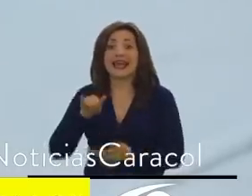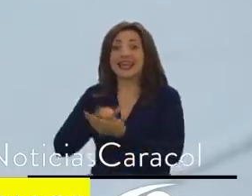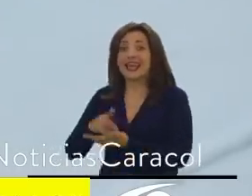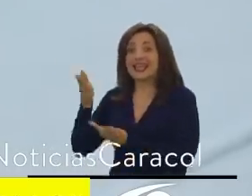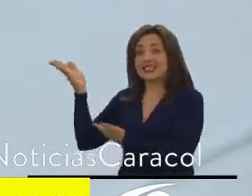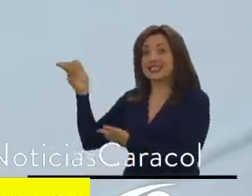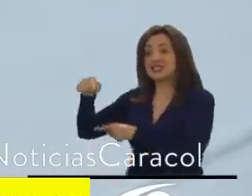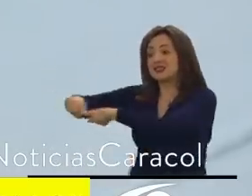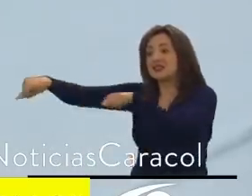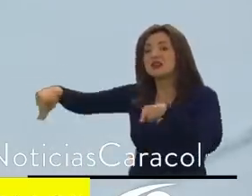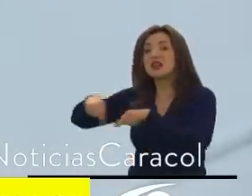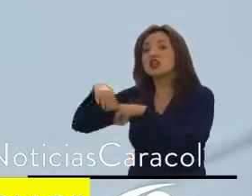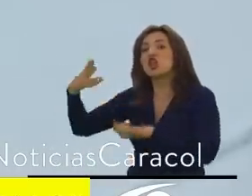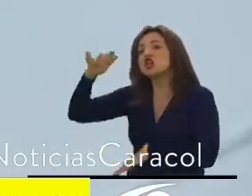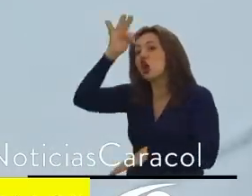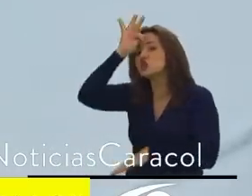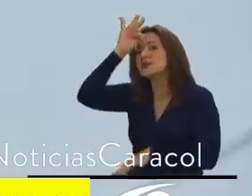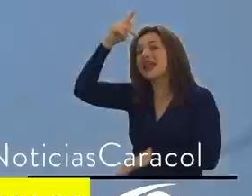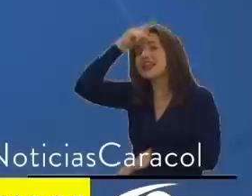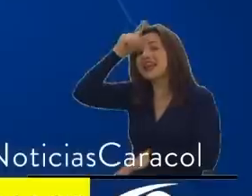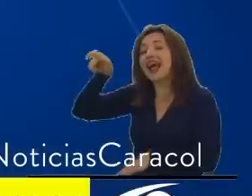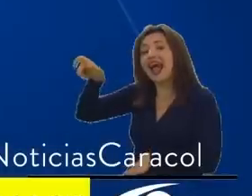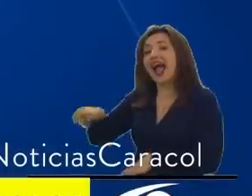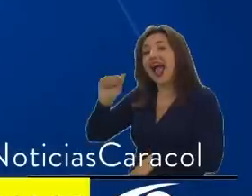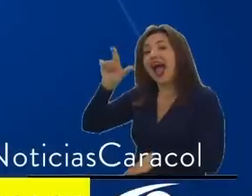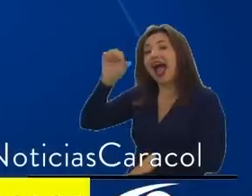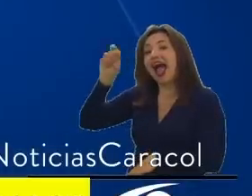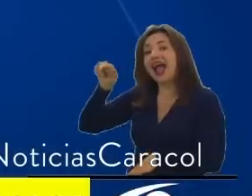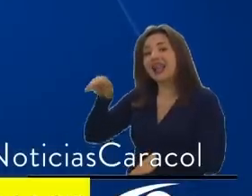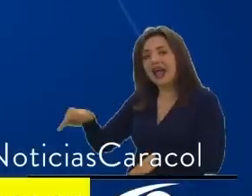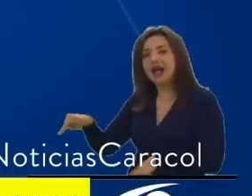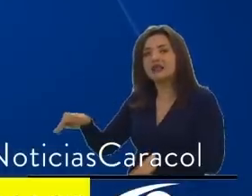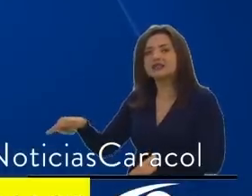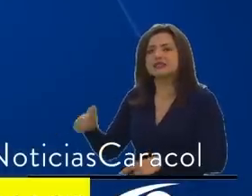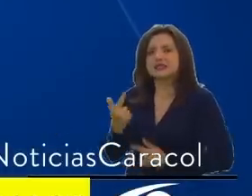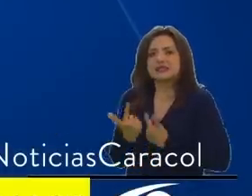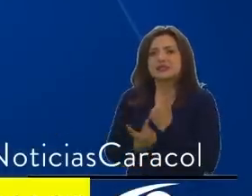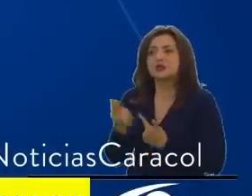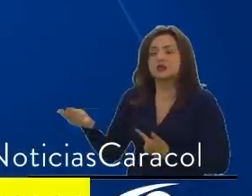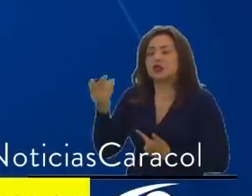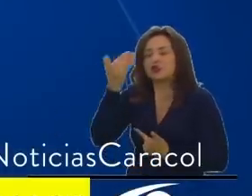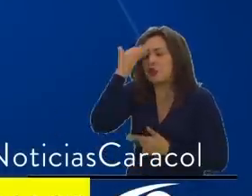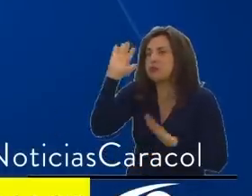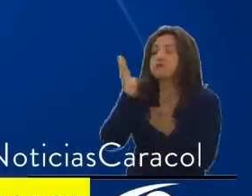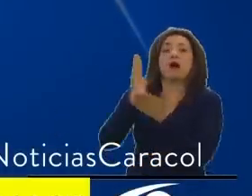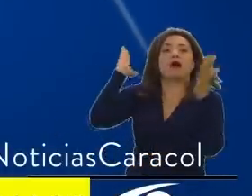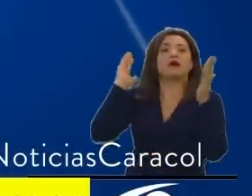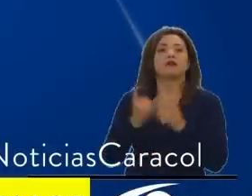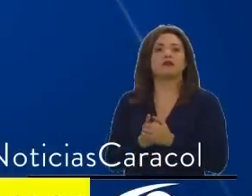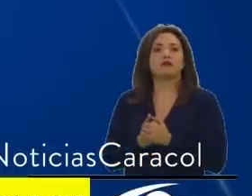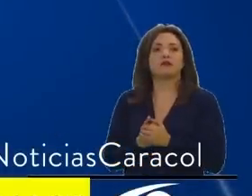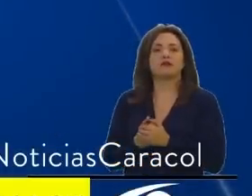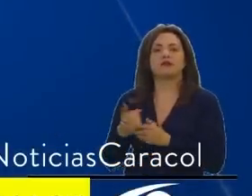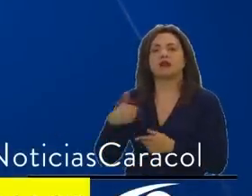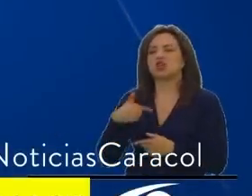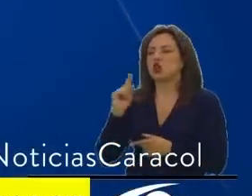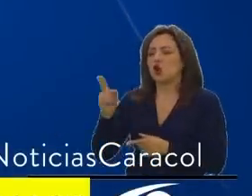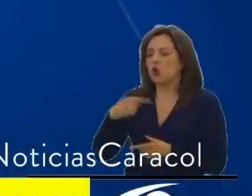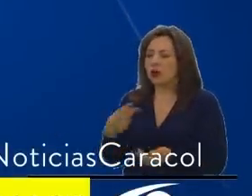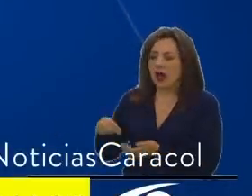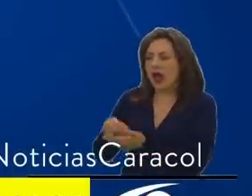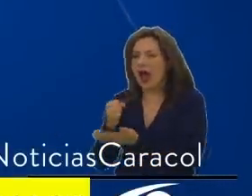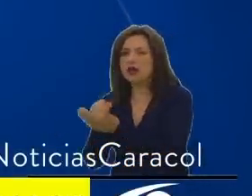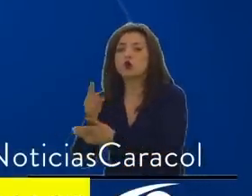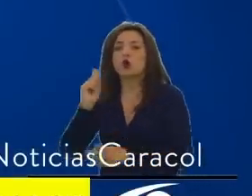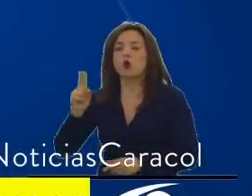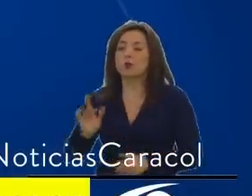Kennedy, Alan Jair García enfrenta una batalla que aún no sabe cómo comenzó. Ya pasando, me llamó una amiga para que la ayudara. Al llegar a su